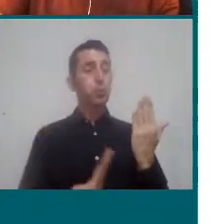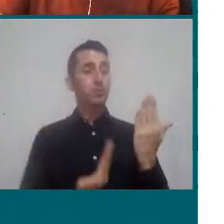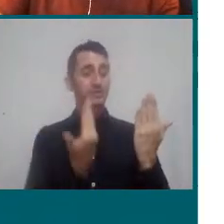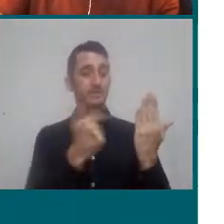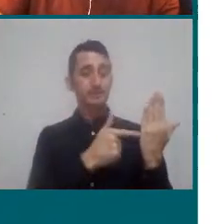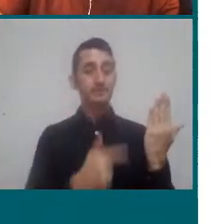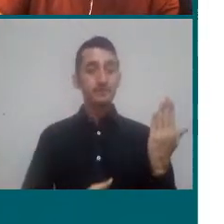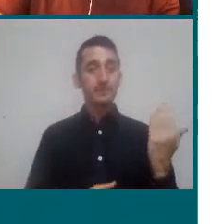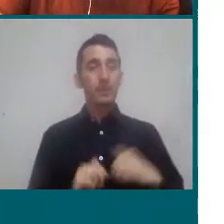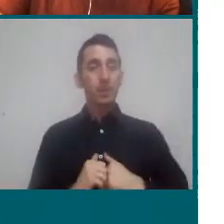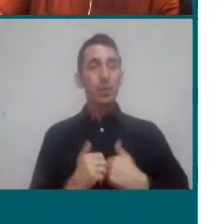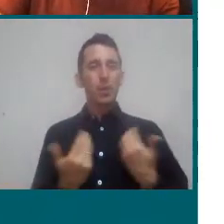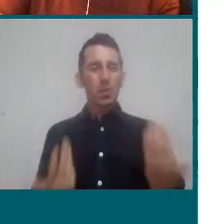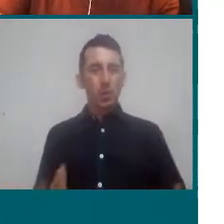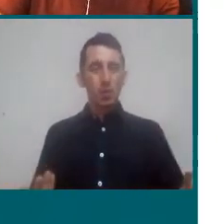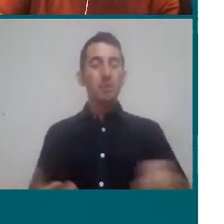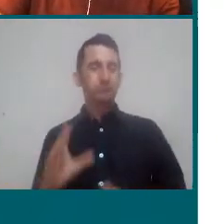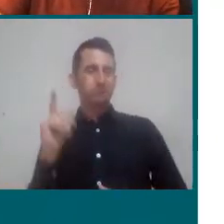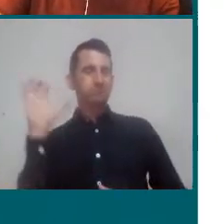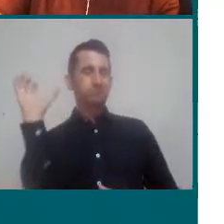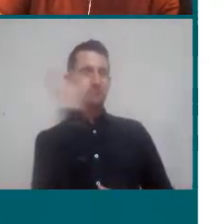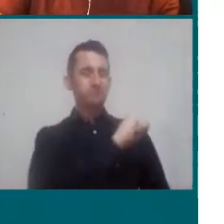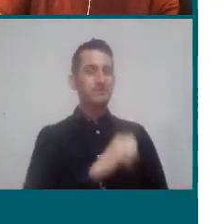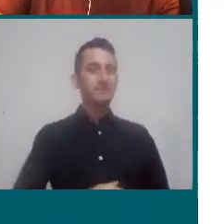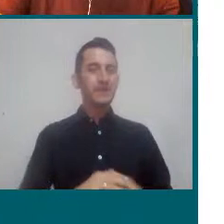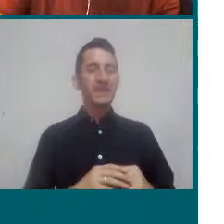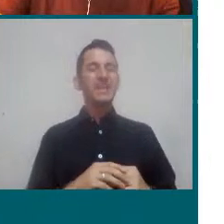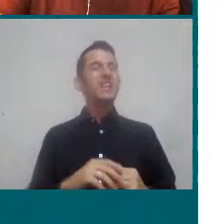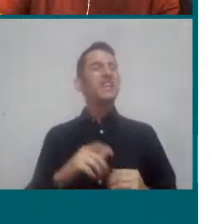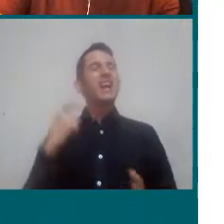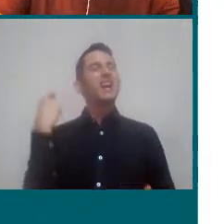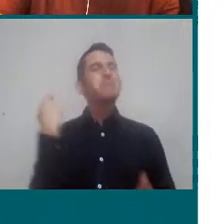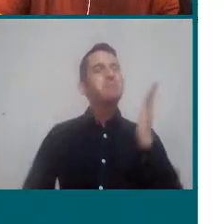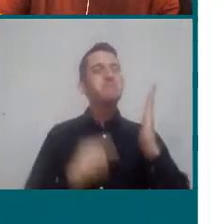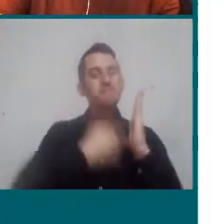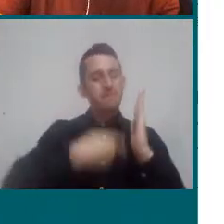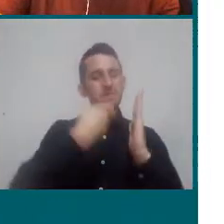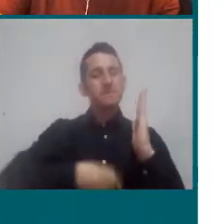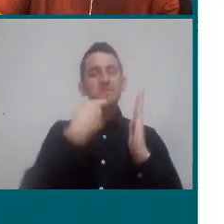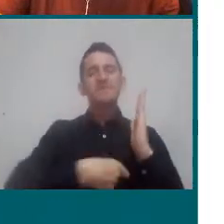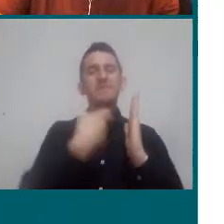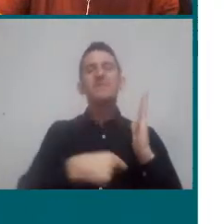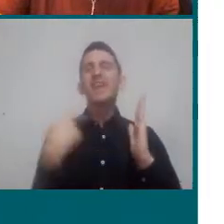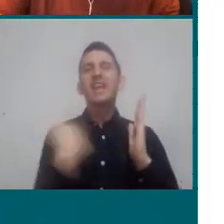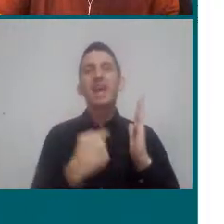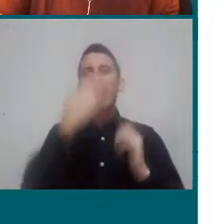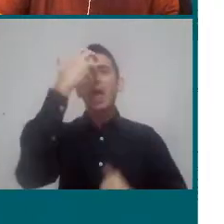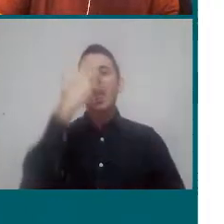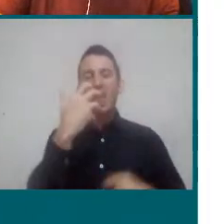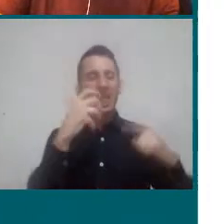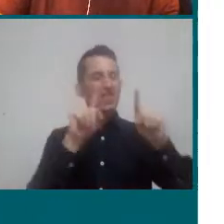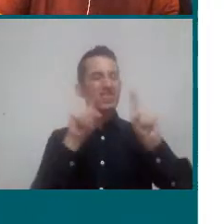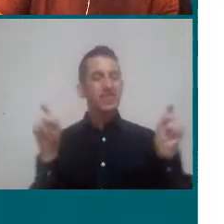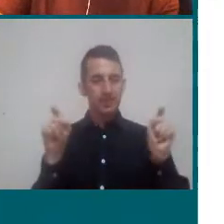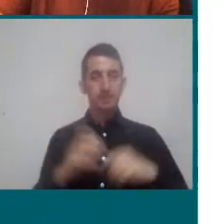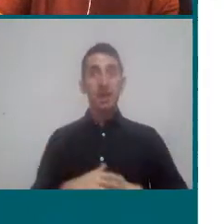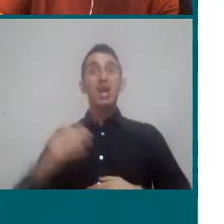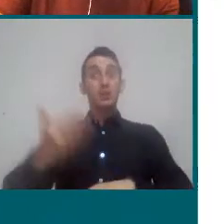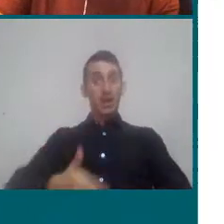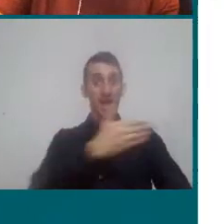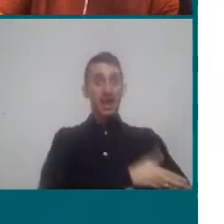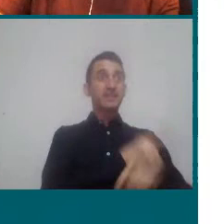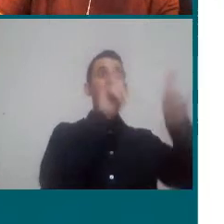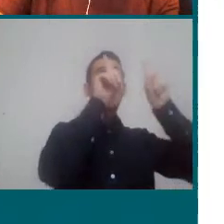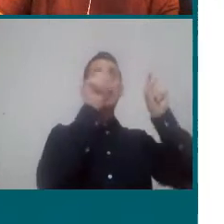Y me di cuenta de que realmente lo que tenía que cambiar era el concepto de qué era lo que evaluaba. Yo hasta ahora solo evaluaba los saberes, es decir,